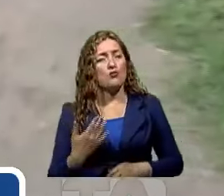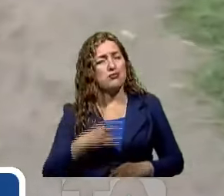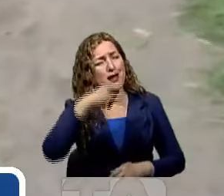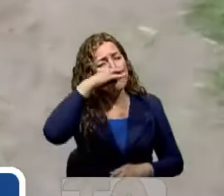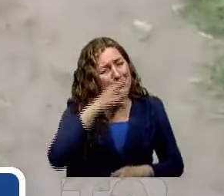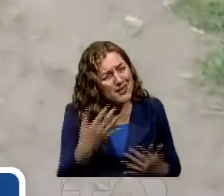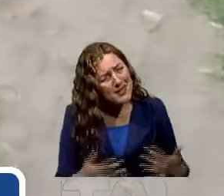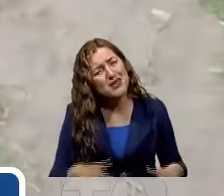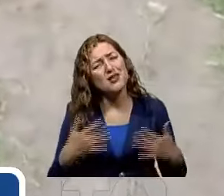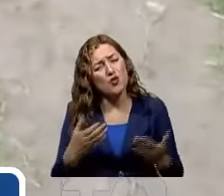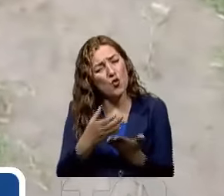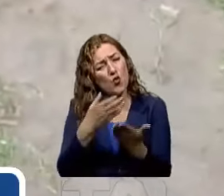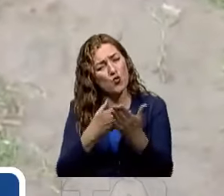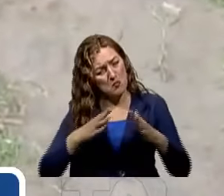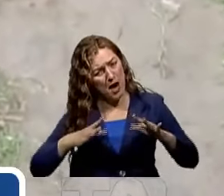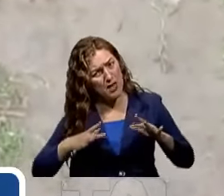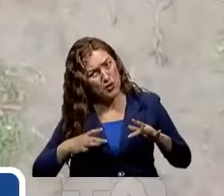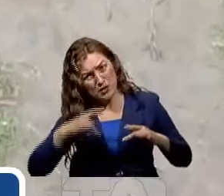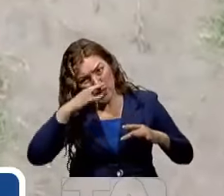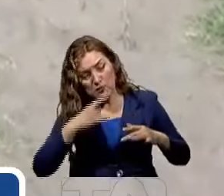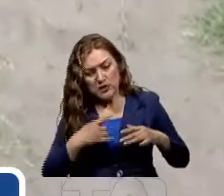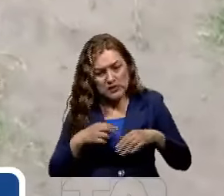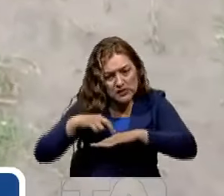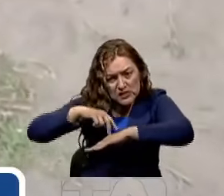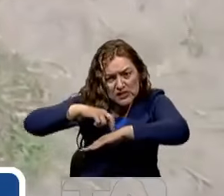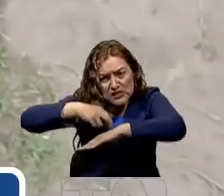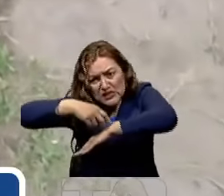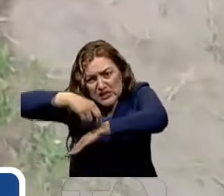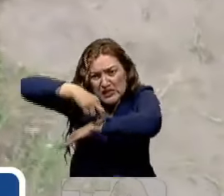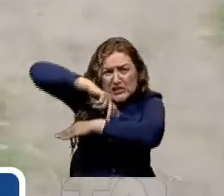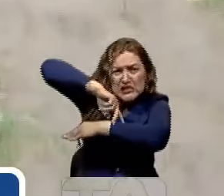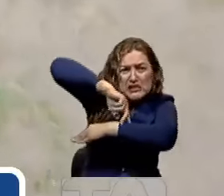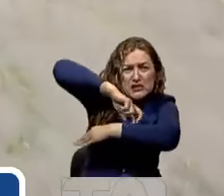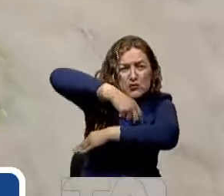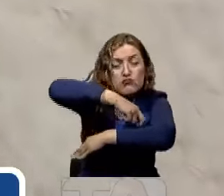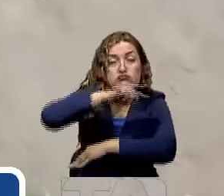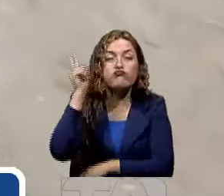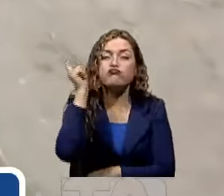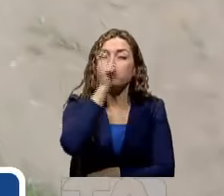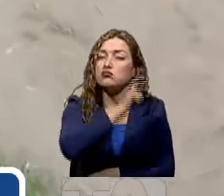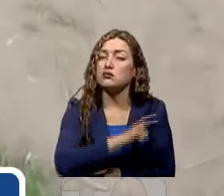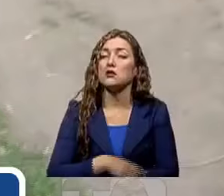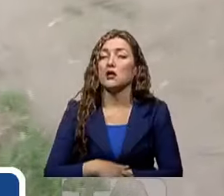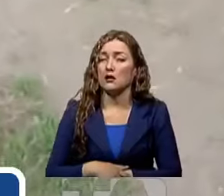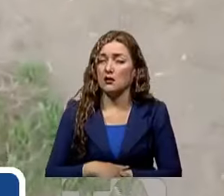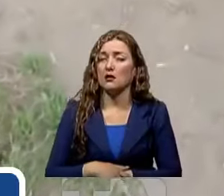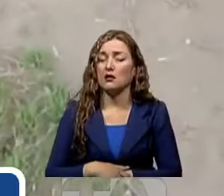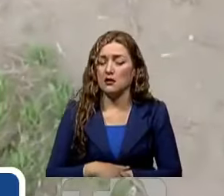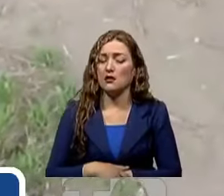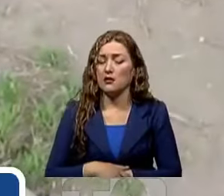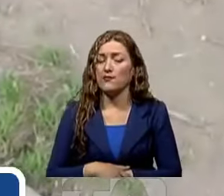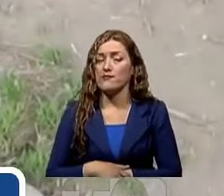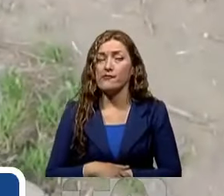Ahora mismo que tienen los cursos vacacionales, se dirigen a los cursos vacacionales y usted ve que esta calle está intransitable aquí, la acera para las